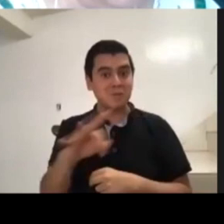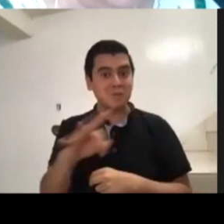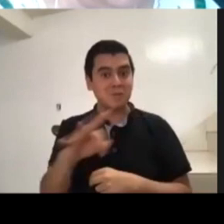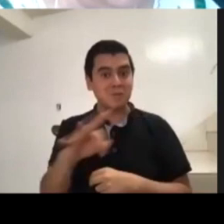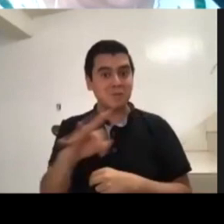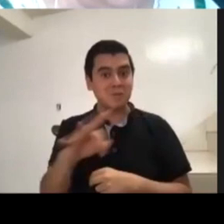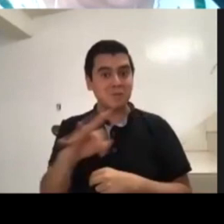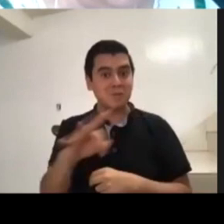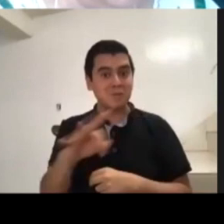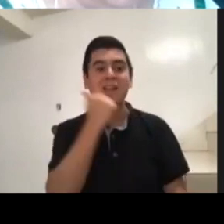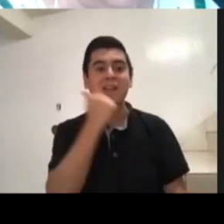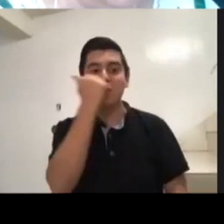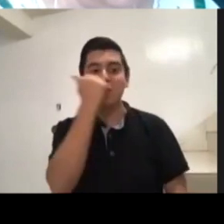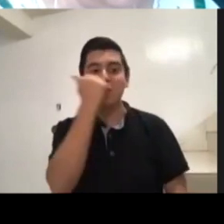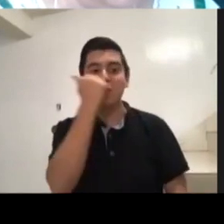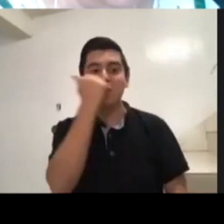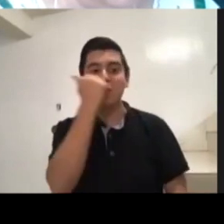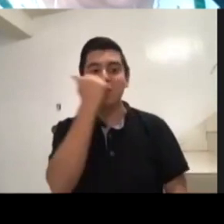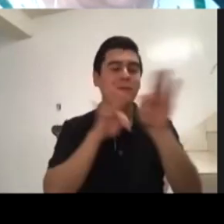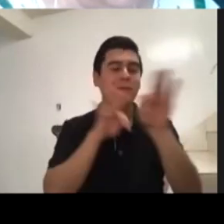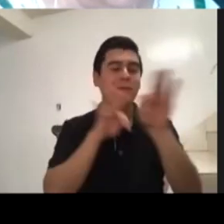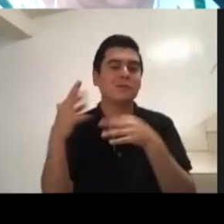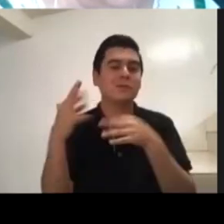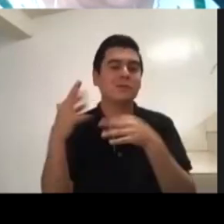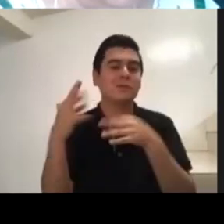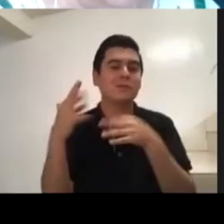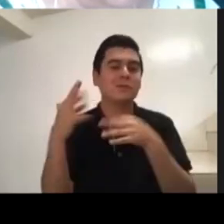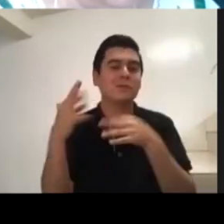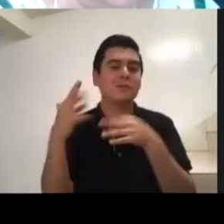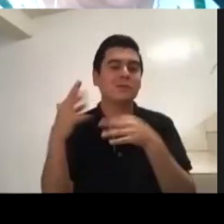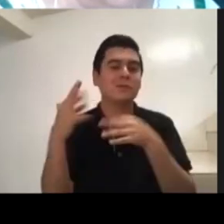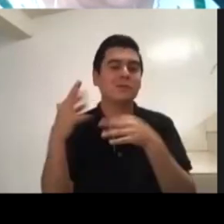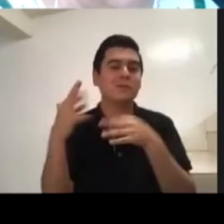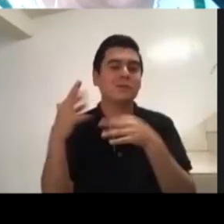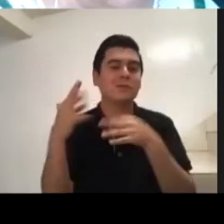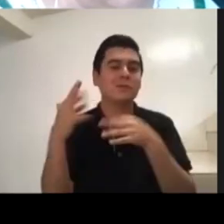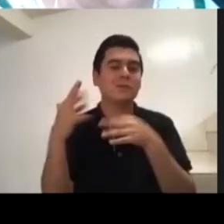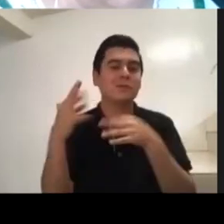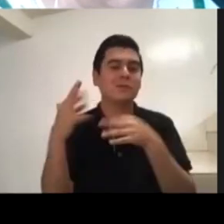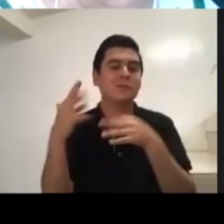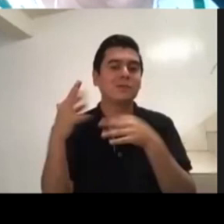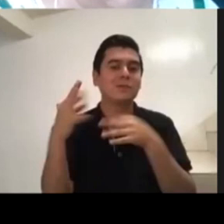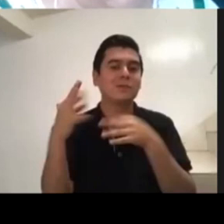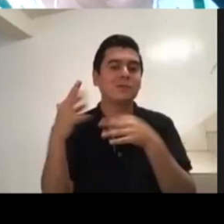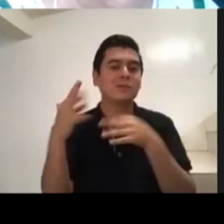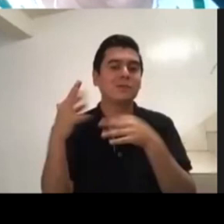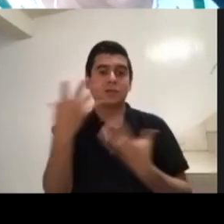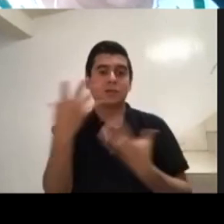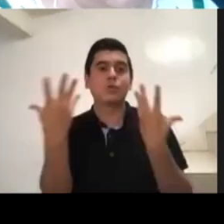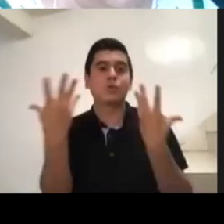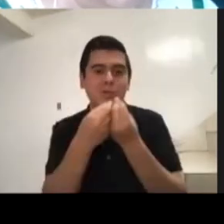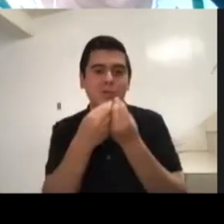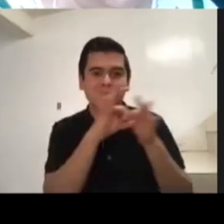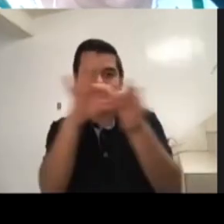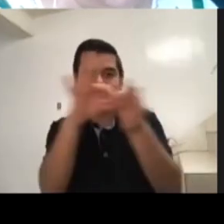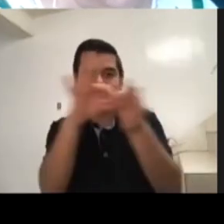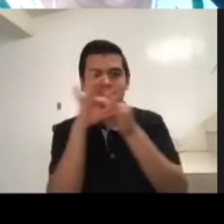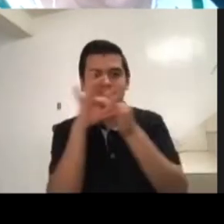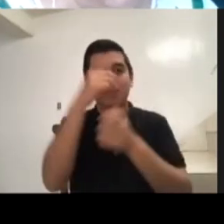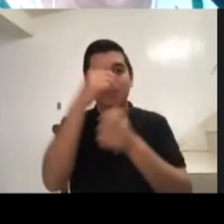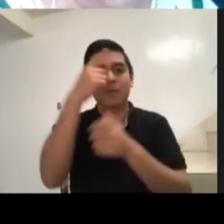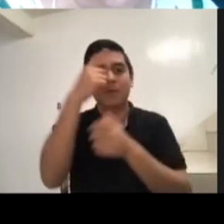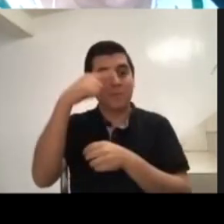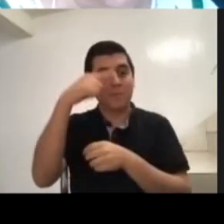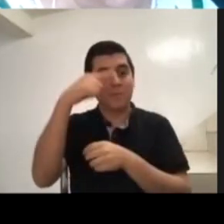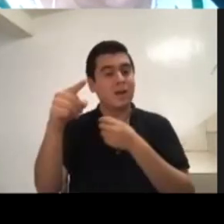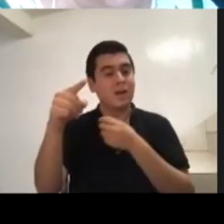equipos, si nos vamos haciendo alianzas y hacemos sinergias de cooperación. La competencia no,